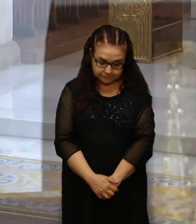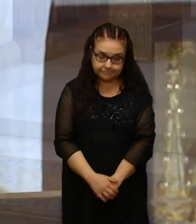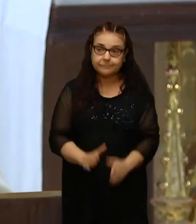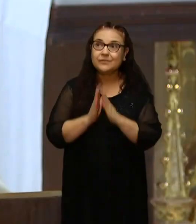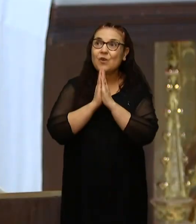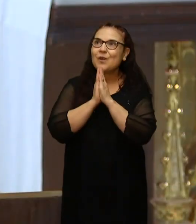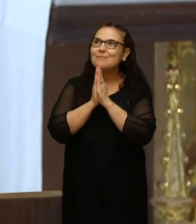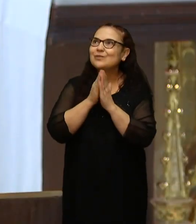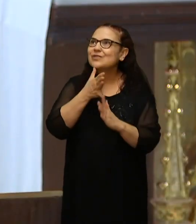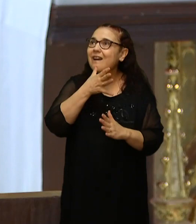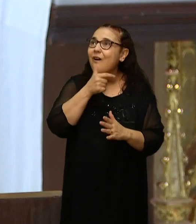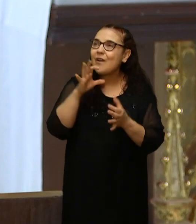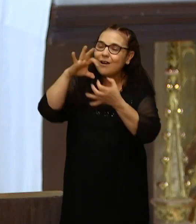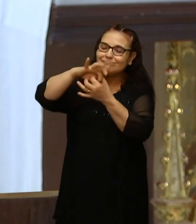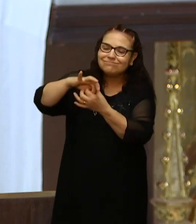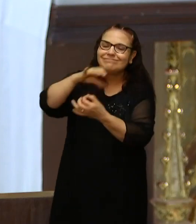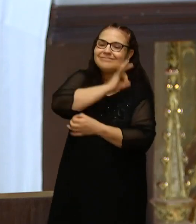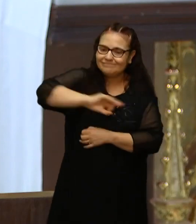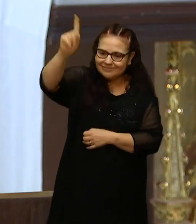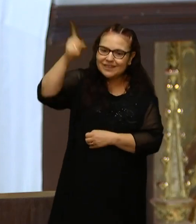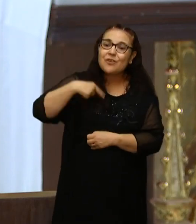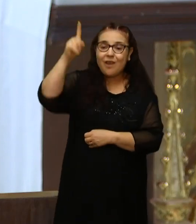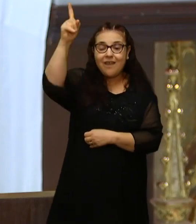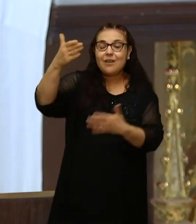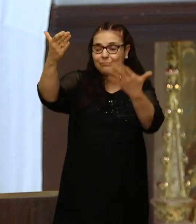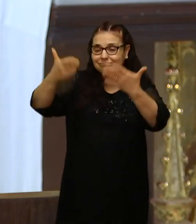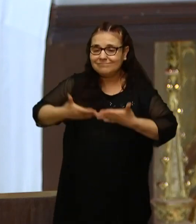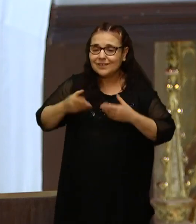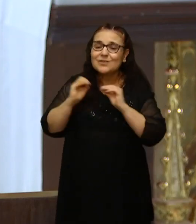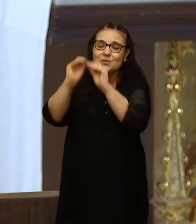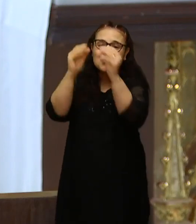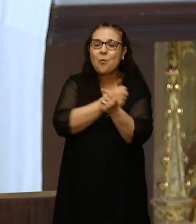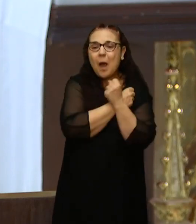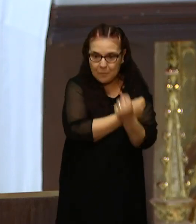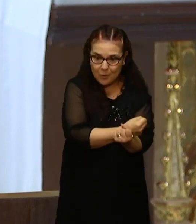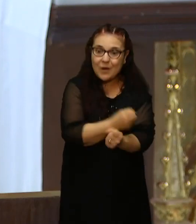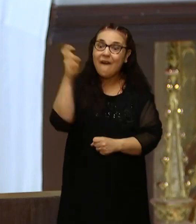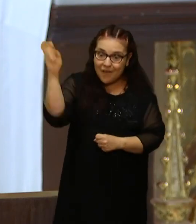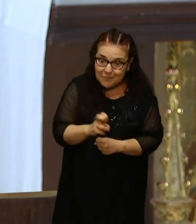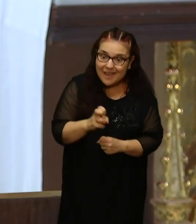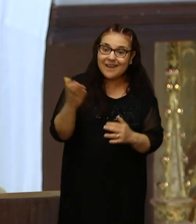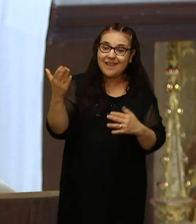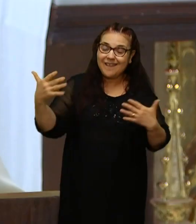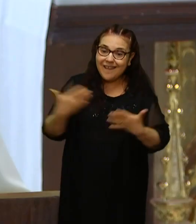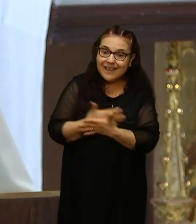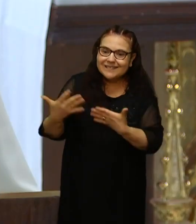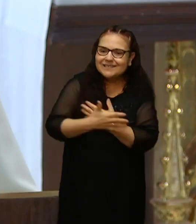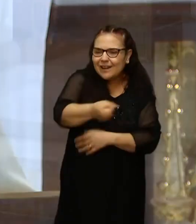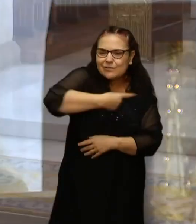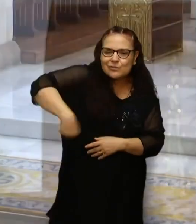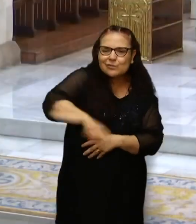Oremos ahora unidos al Señor. Él nos ofrece su amor y viene entre nosotros para